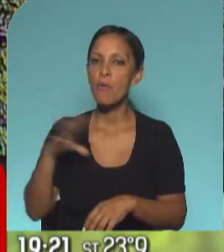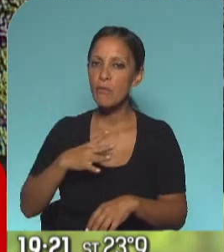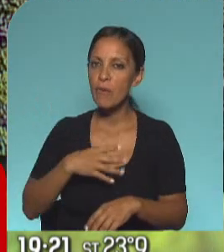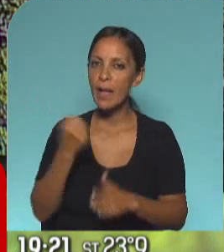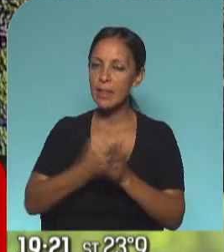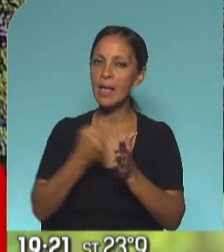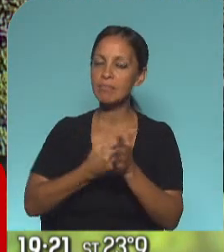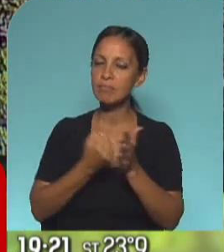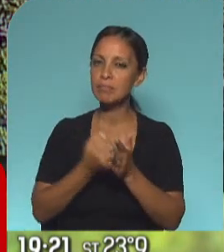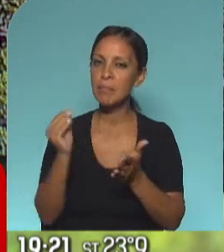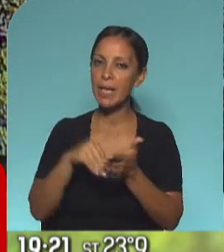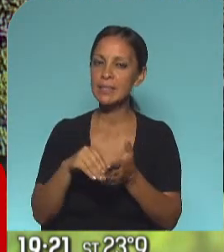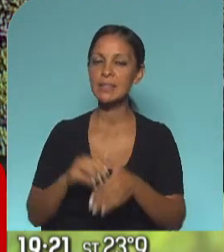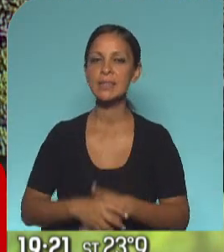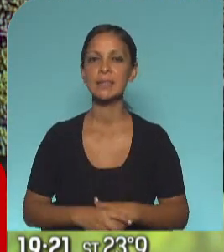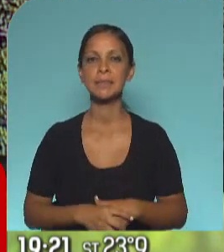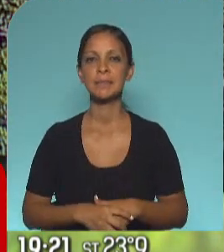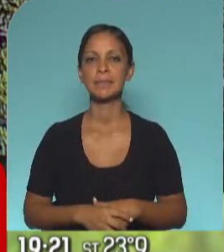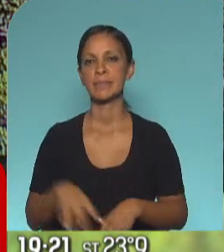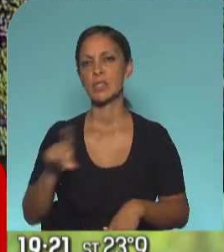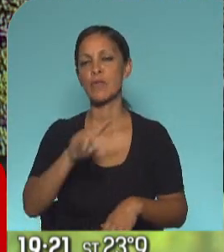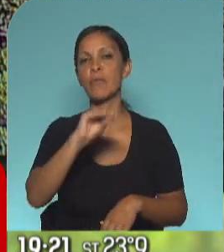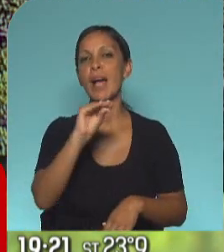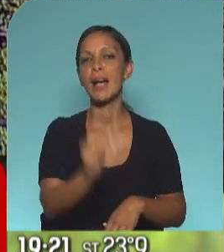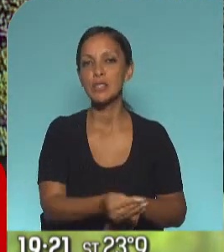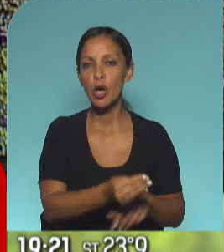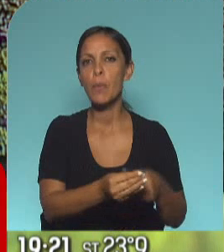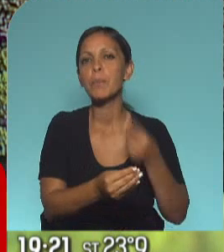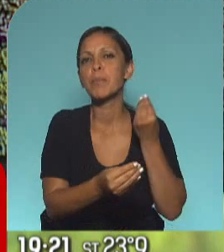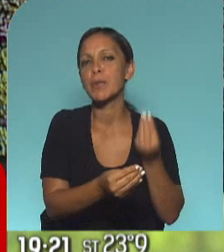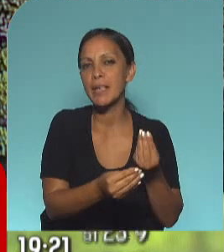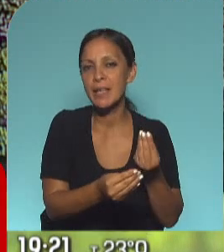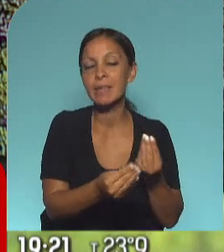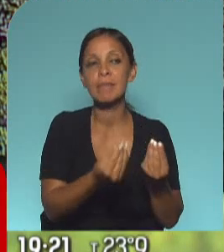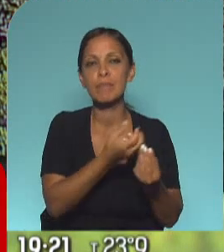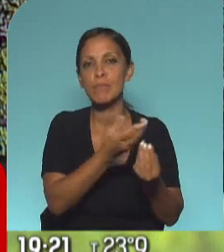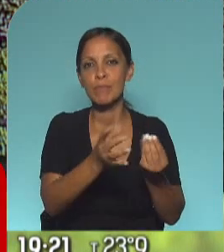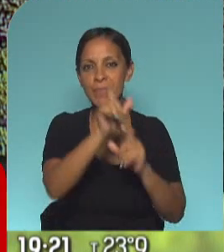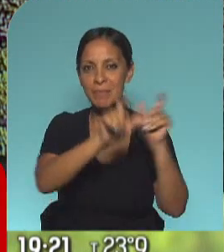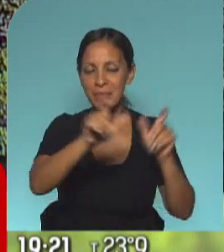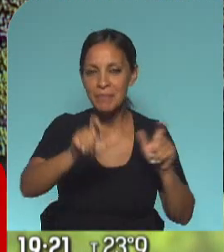campaña? No, fracasó en el sentido de que muchísima gente que